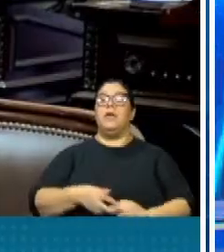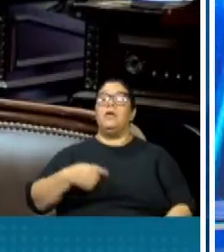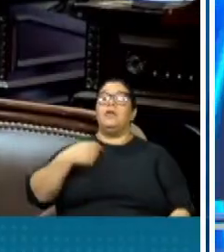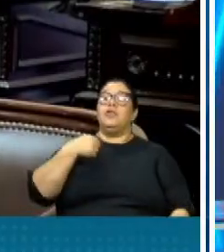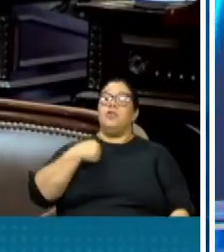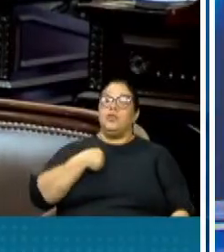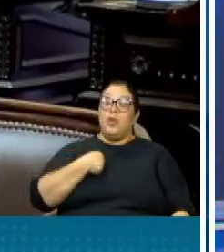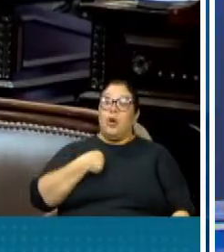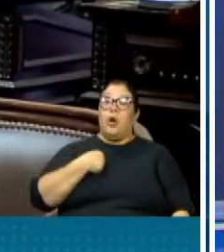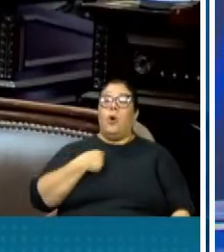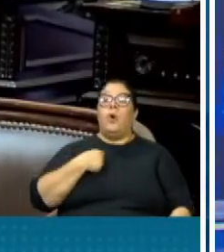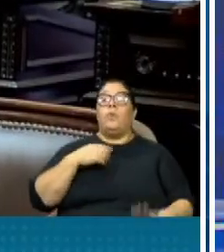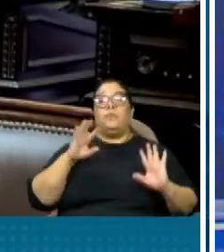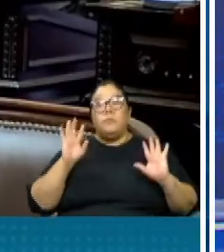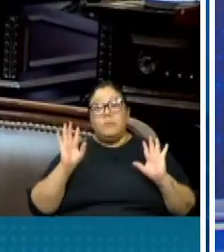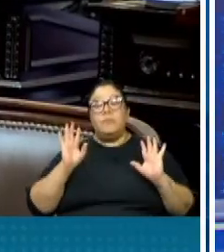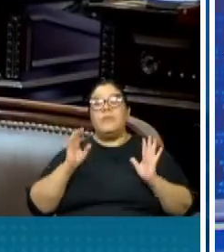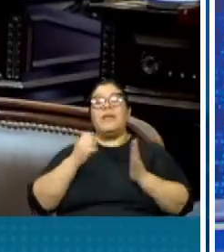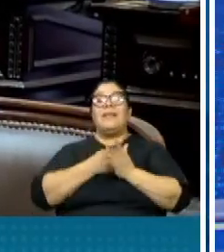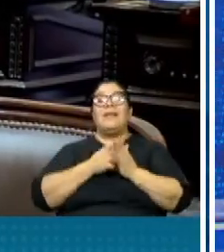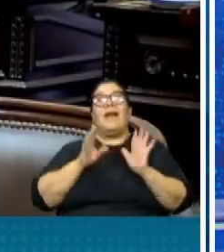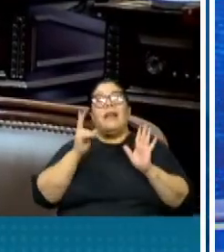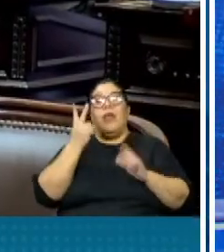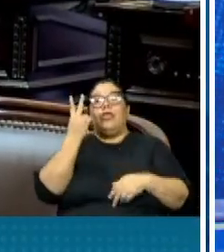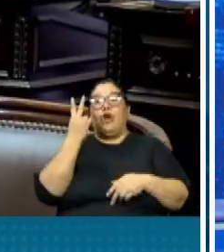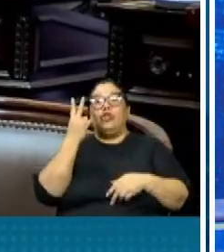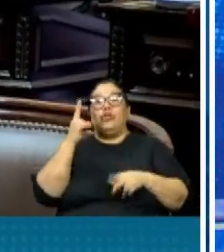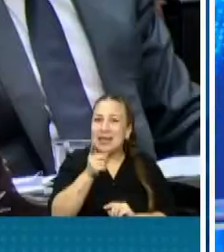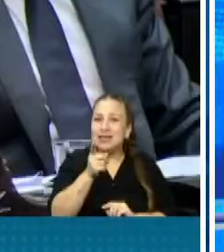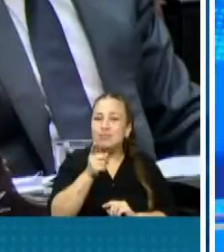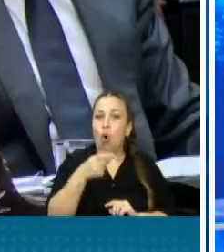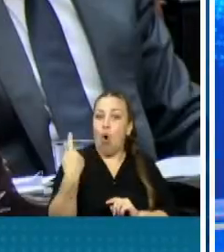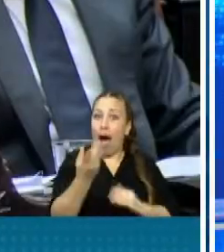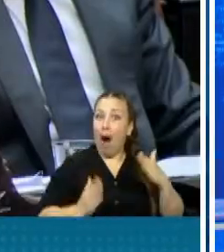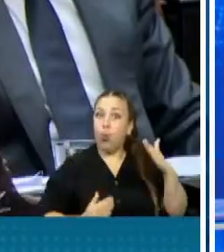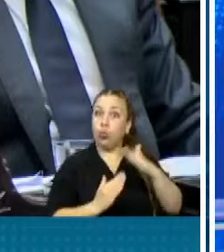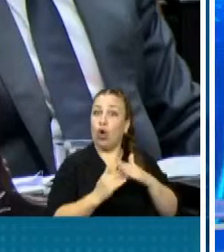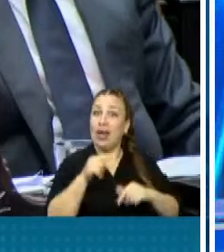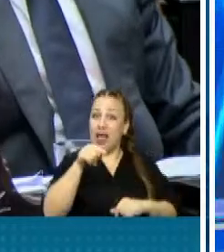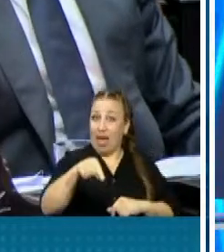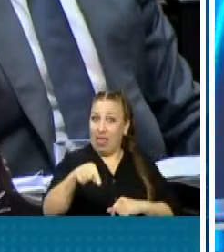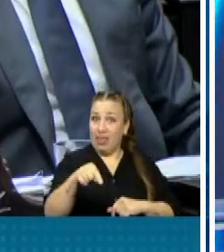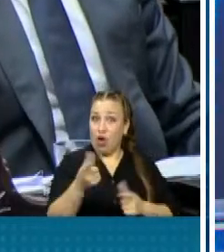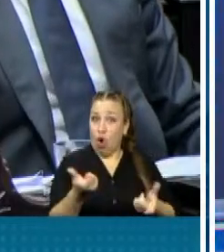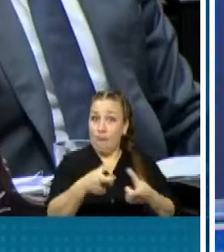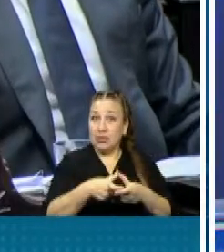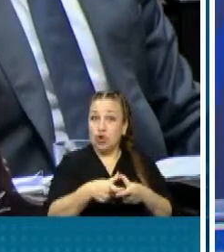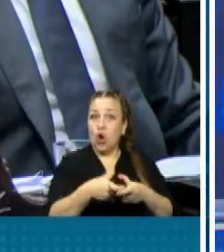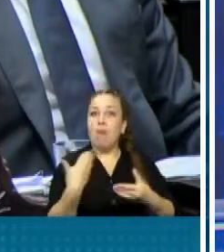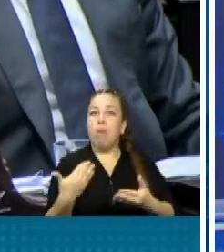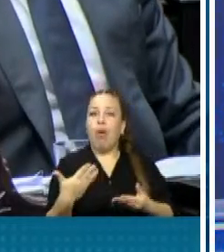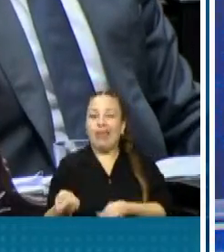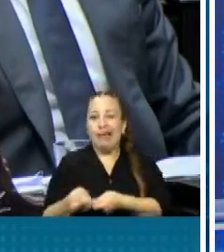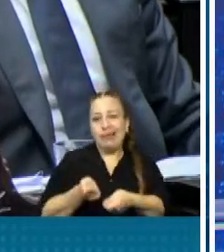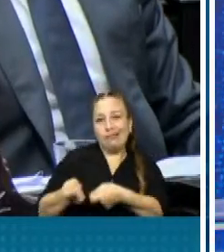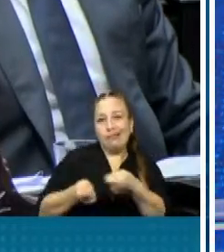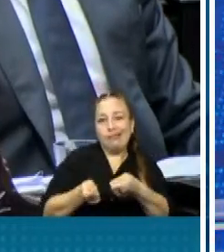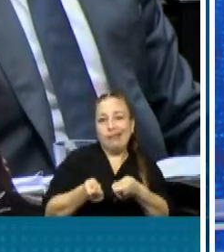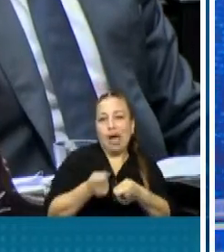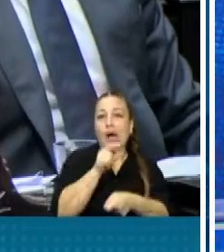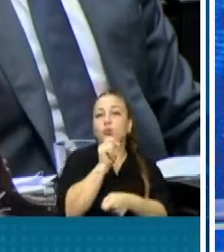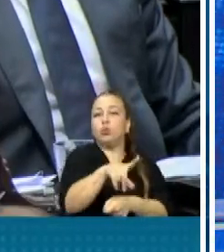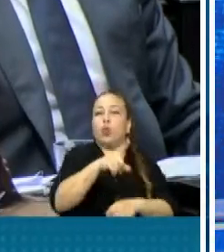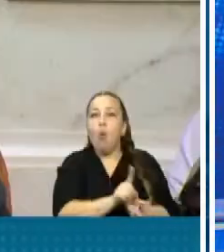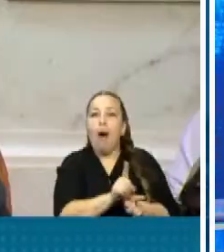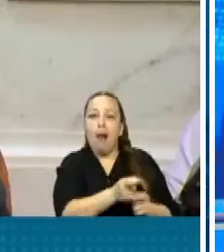La oposición. Y el gobierno no va a querer, porque el gobierno dice, si a vos me tocás el régimen jubilatorio, mi equilibrio fiscal se desarma.